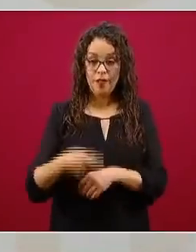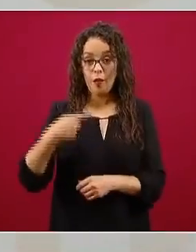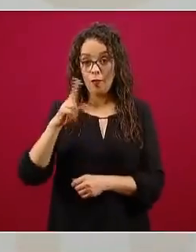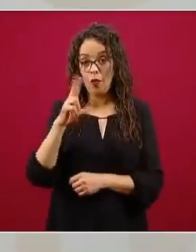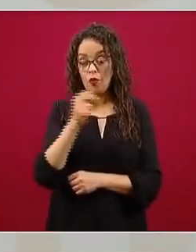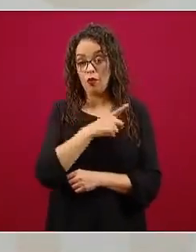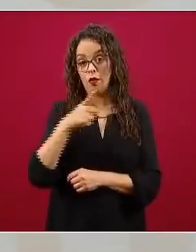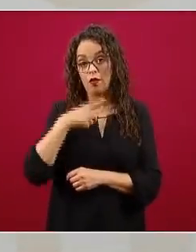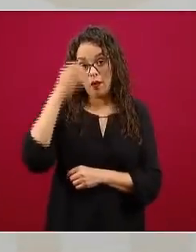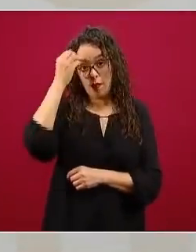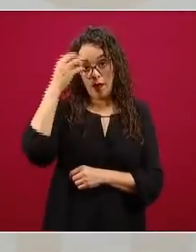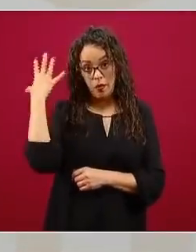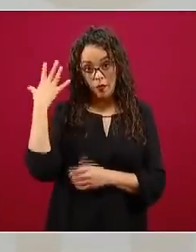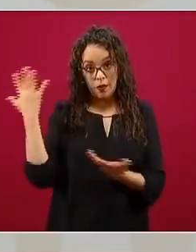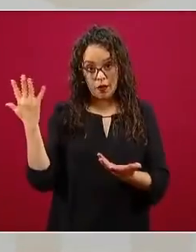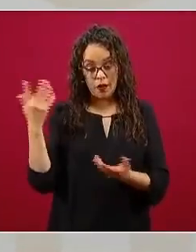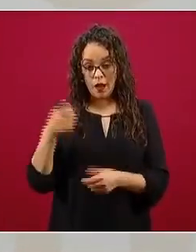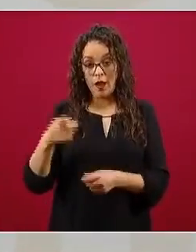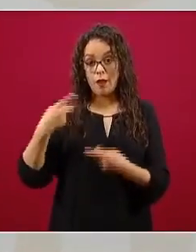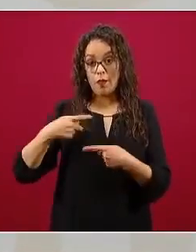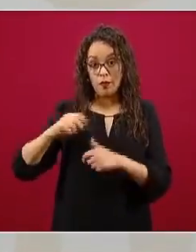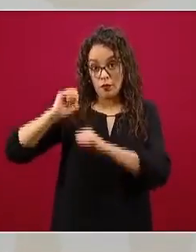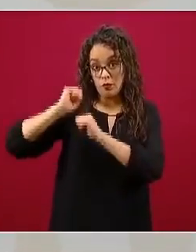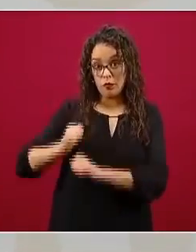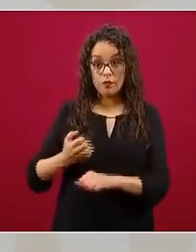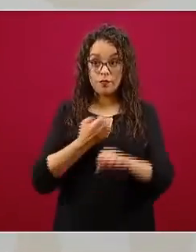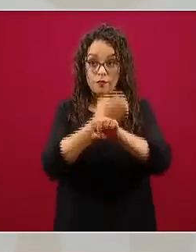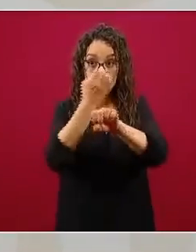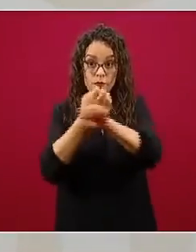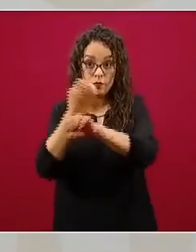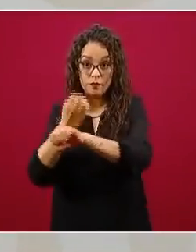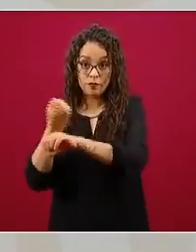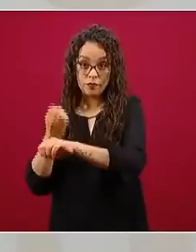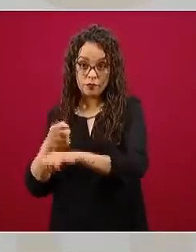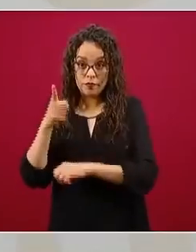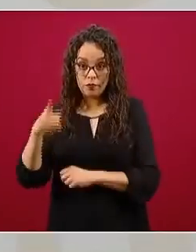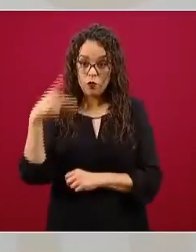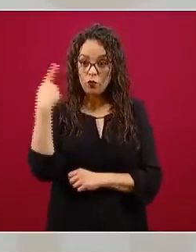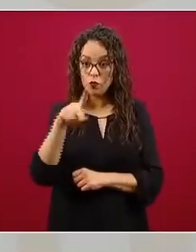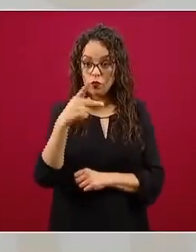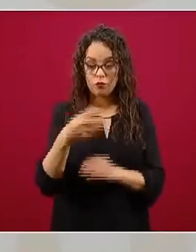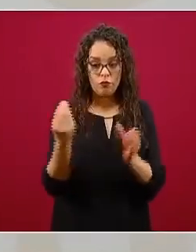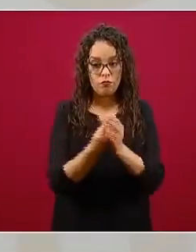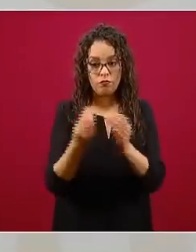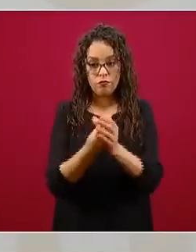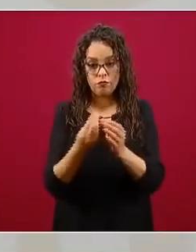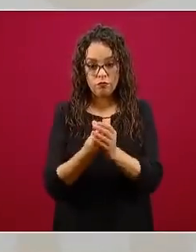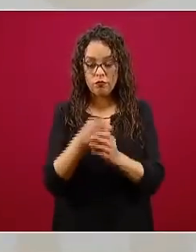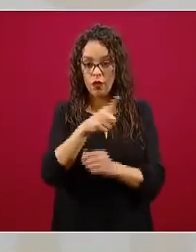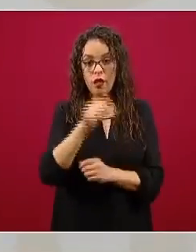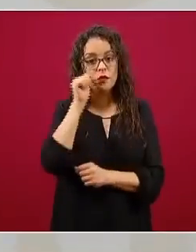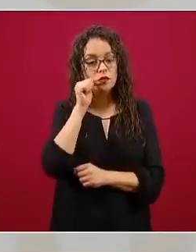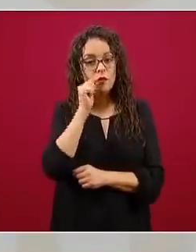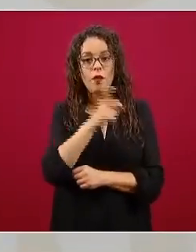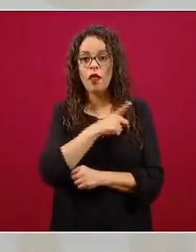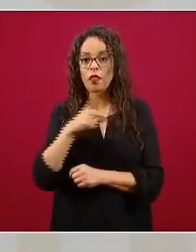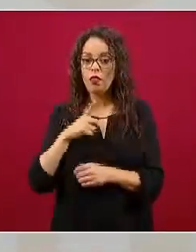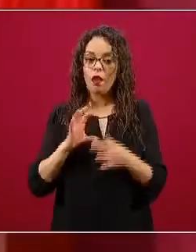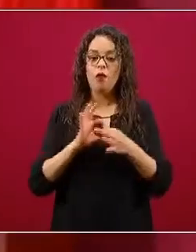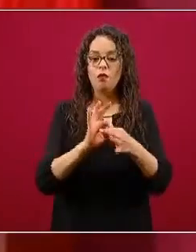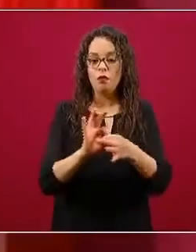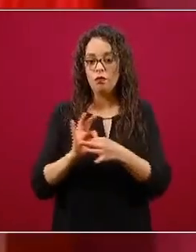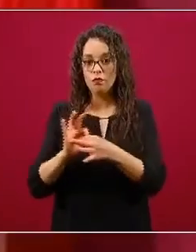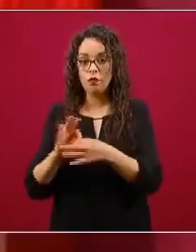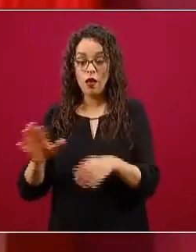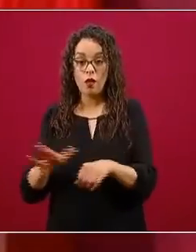que las autoridades estatales tienen atribuciones específicas y siempre tienen que estar involucradas, porque los detalles